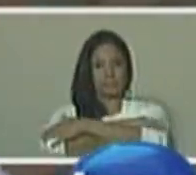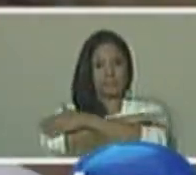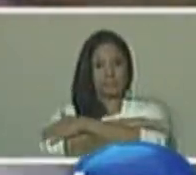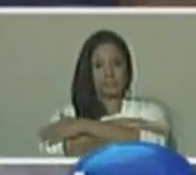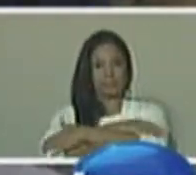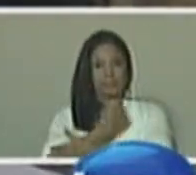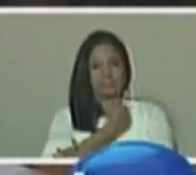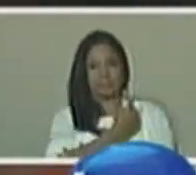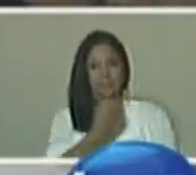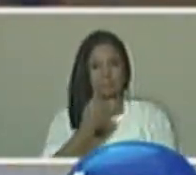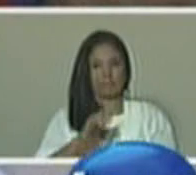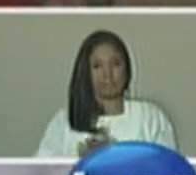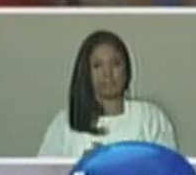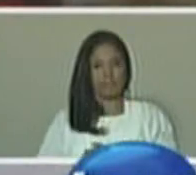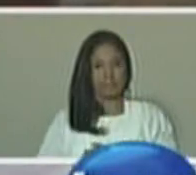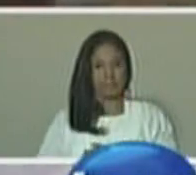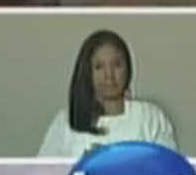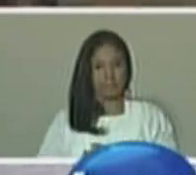¡Felicitaciones!